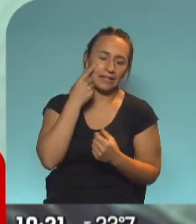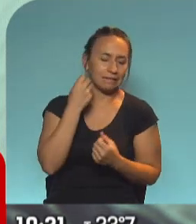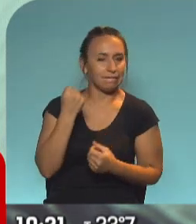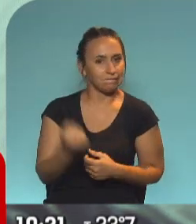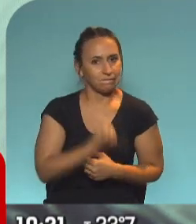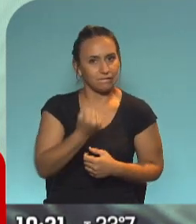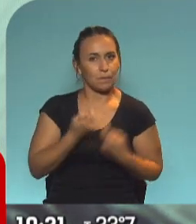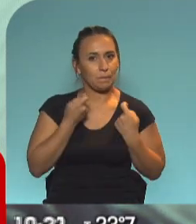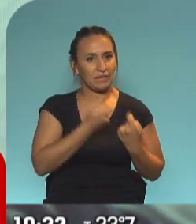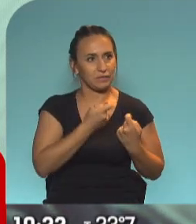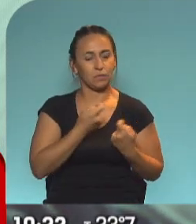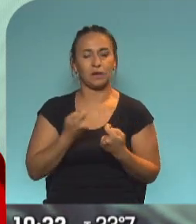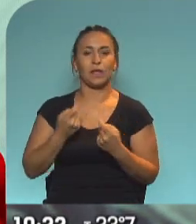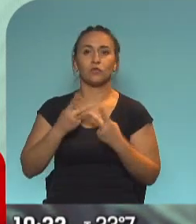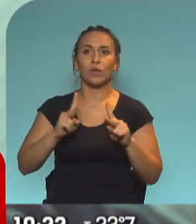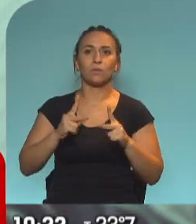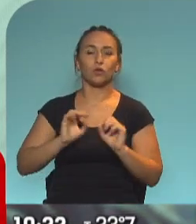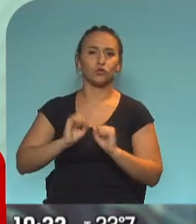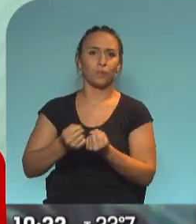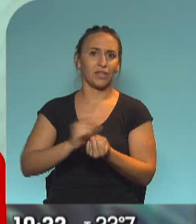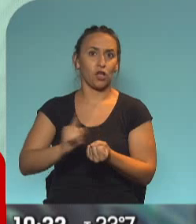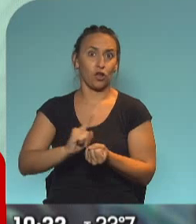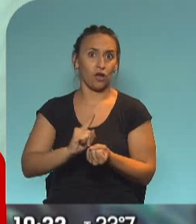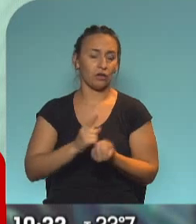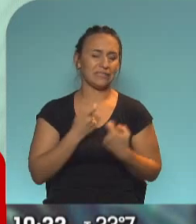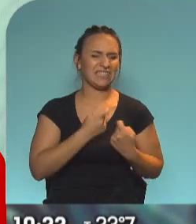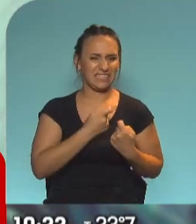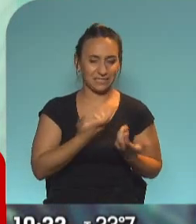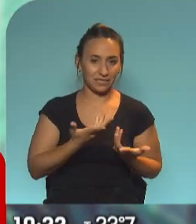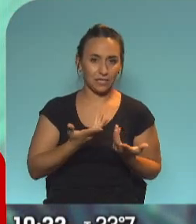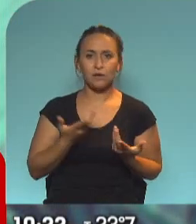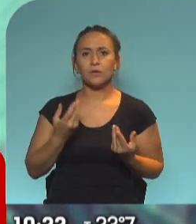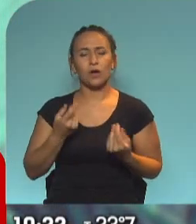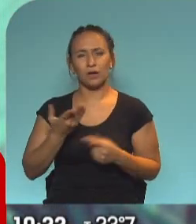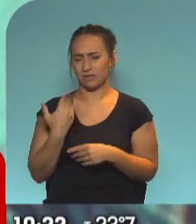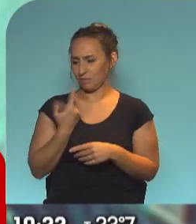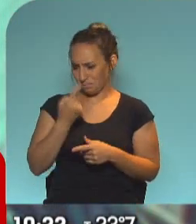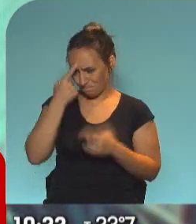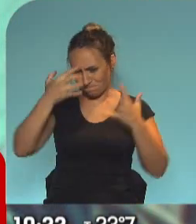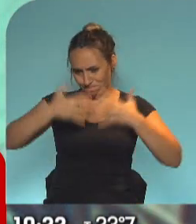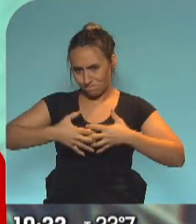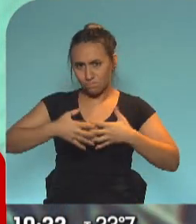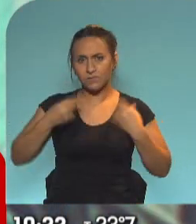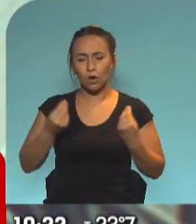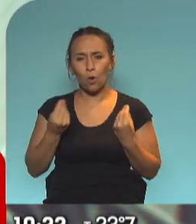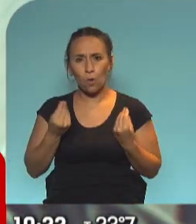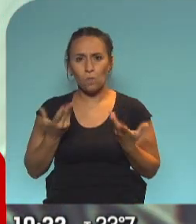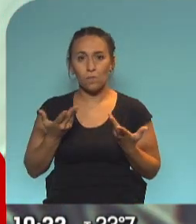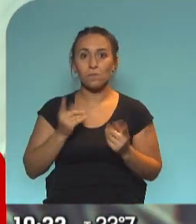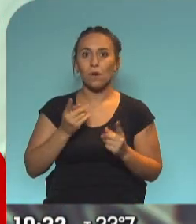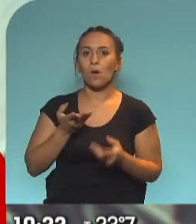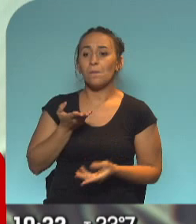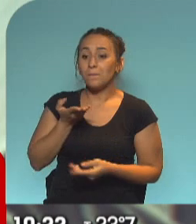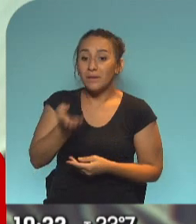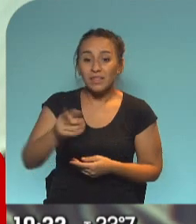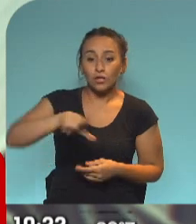movilizar, que no haya cortes. Y recién preguntaba, ¿no? ¿Cómo hacer para que hasta ahora este pedido de